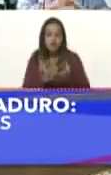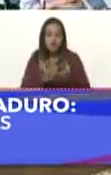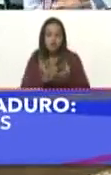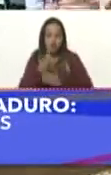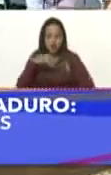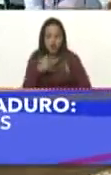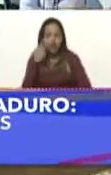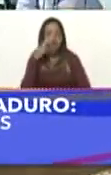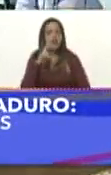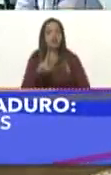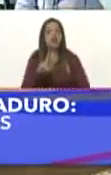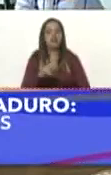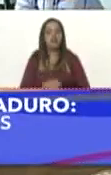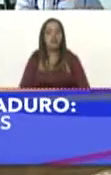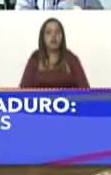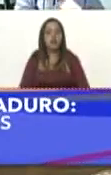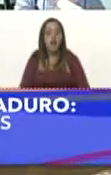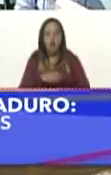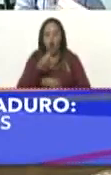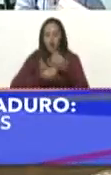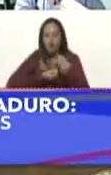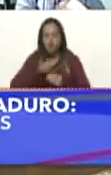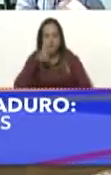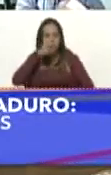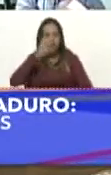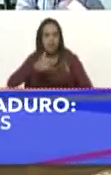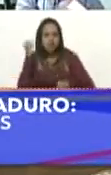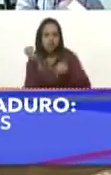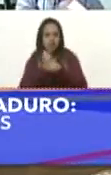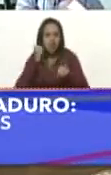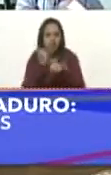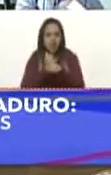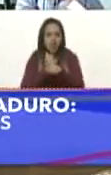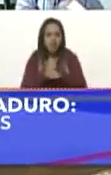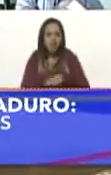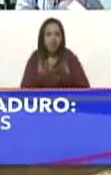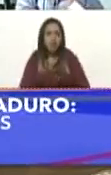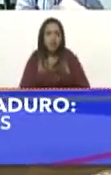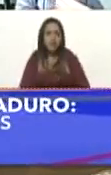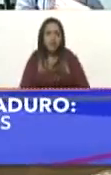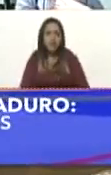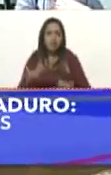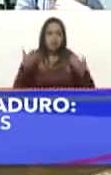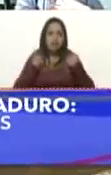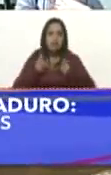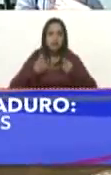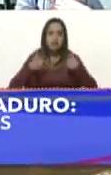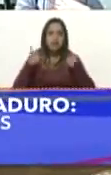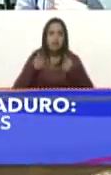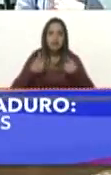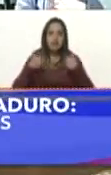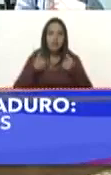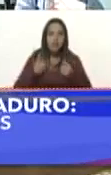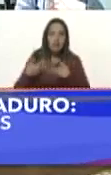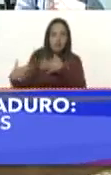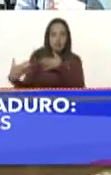ver cómo nuestro pueblo trabaja, resiste,